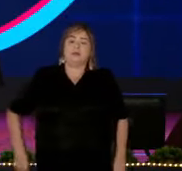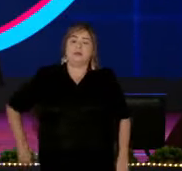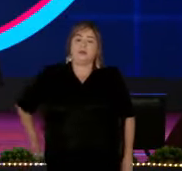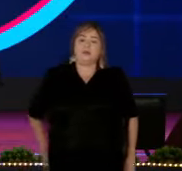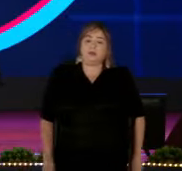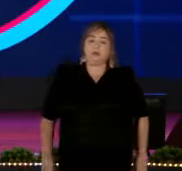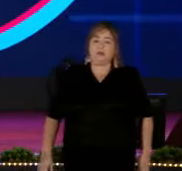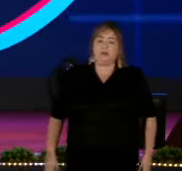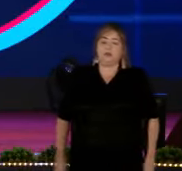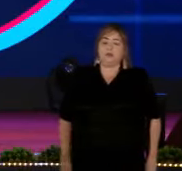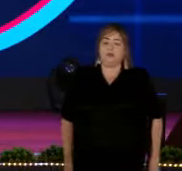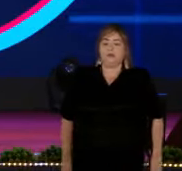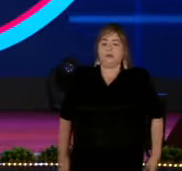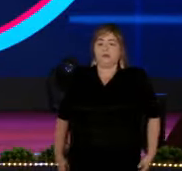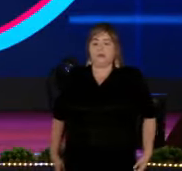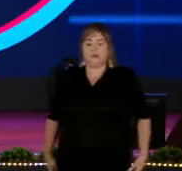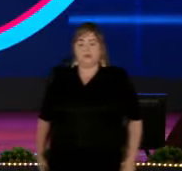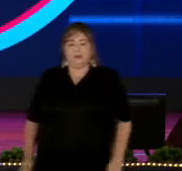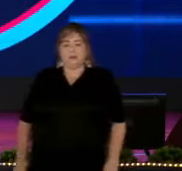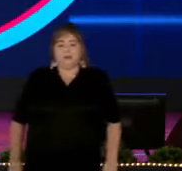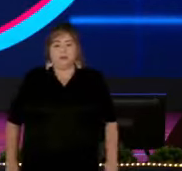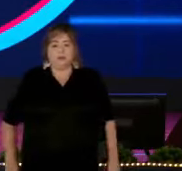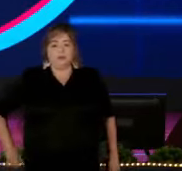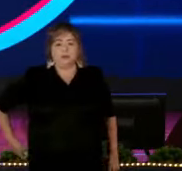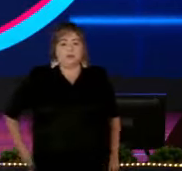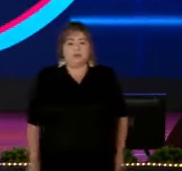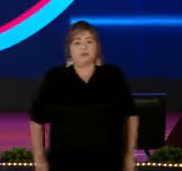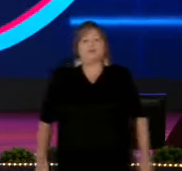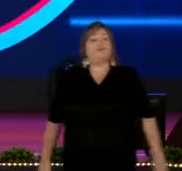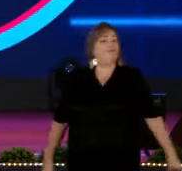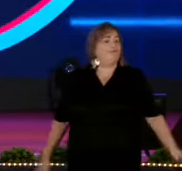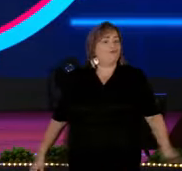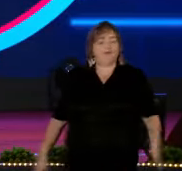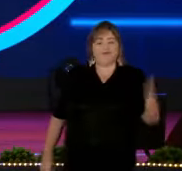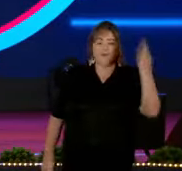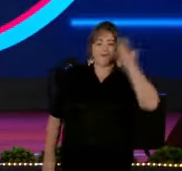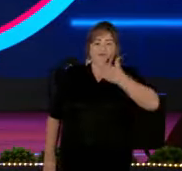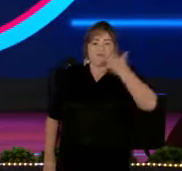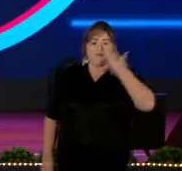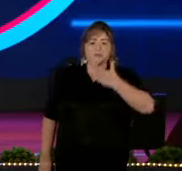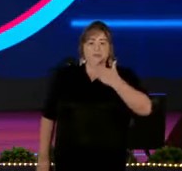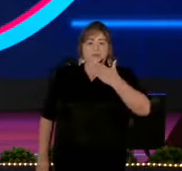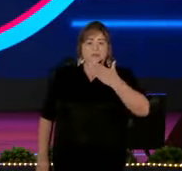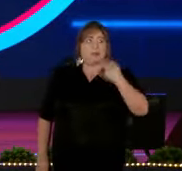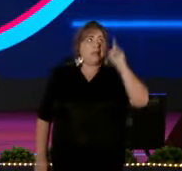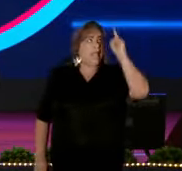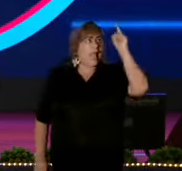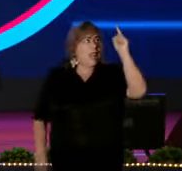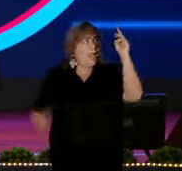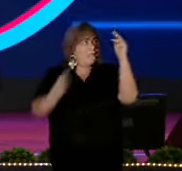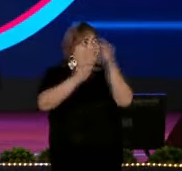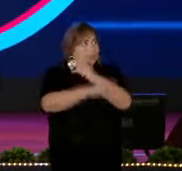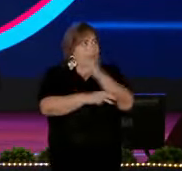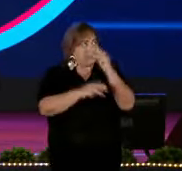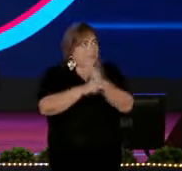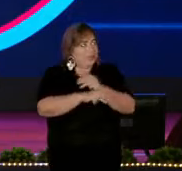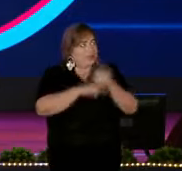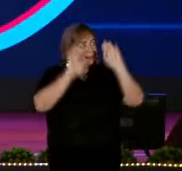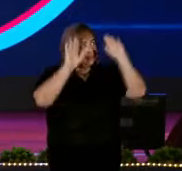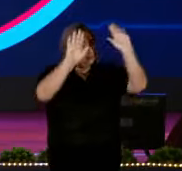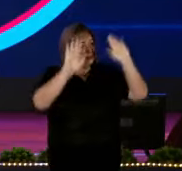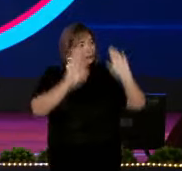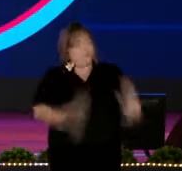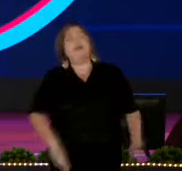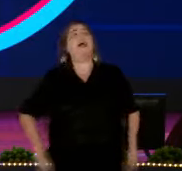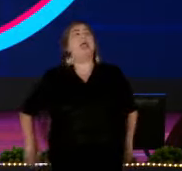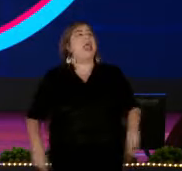de cero. Qué barbaridad, ¿verdad? La matemática de Dios es algo maravilloso. Multiplica de la